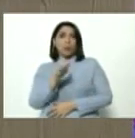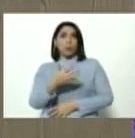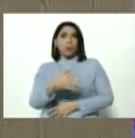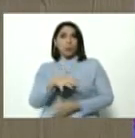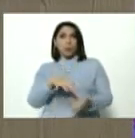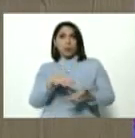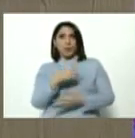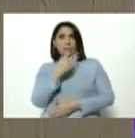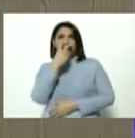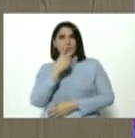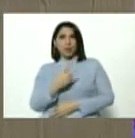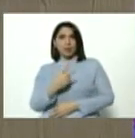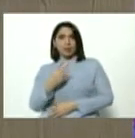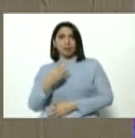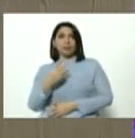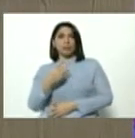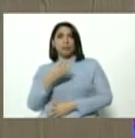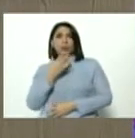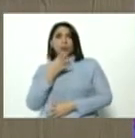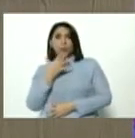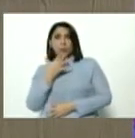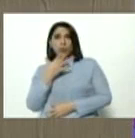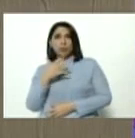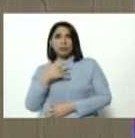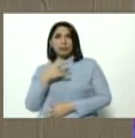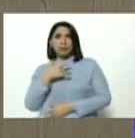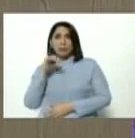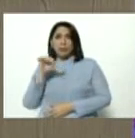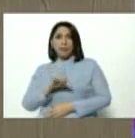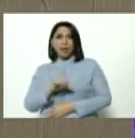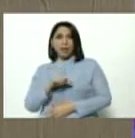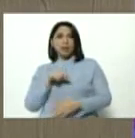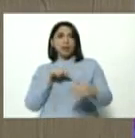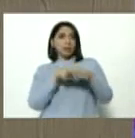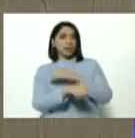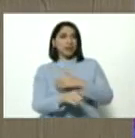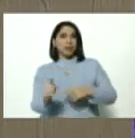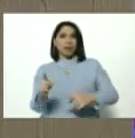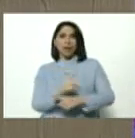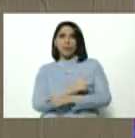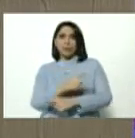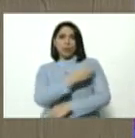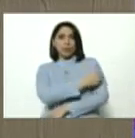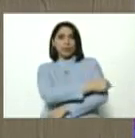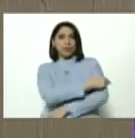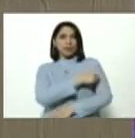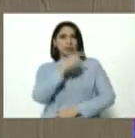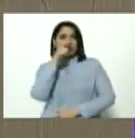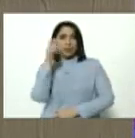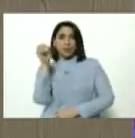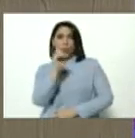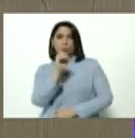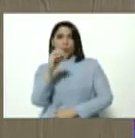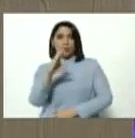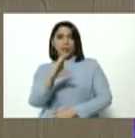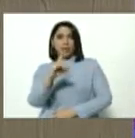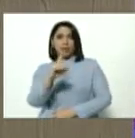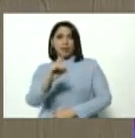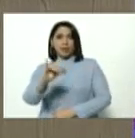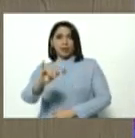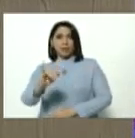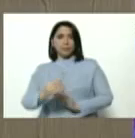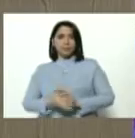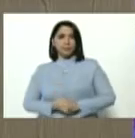no. Sintomáticos o asintomáticos son ingresados en hospitales centinela o en centros diagnósticos